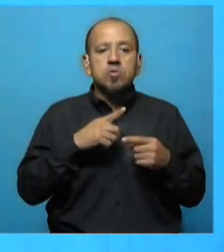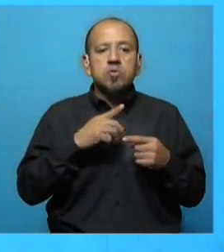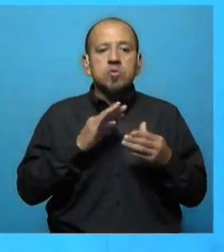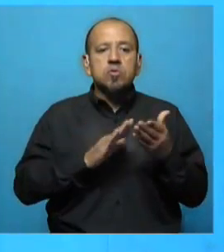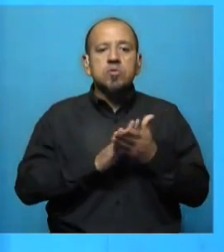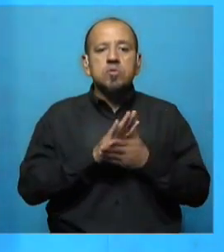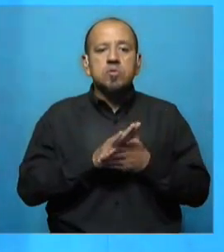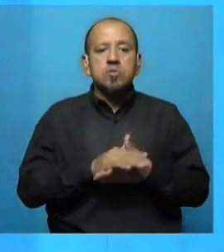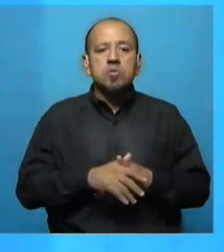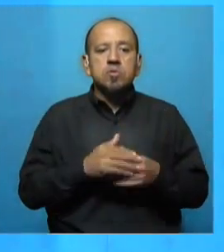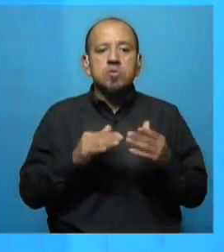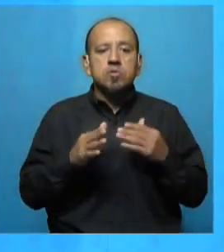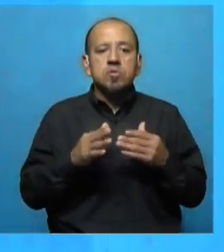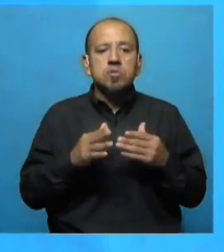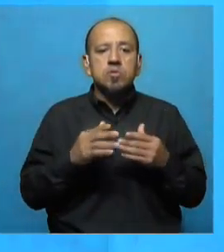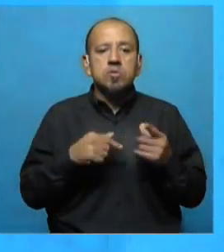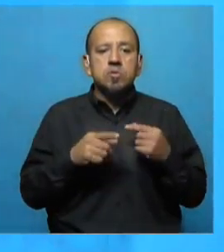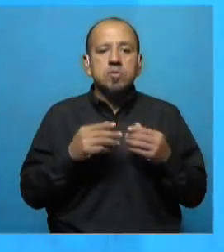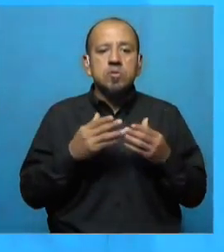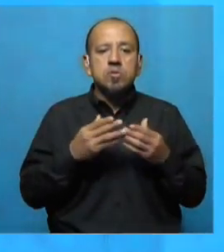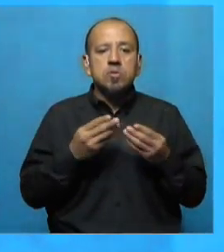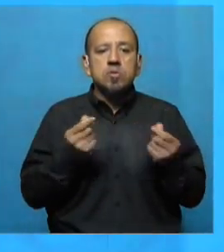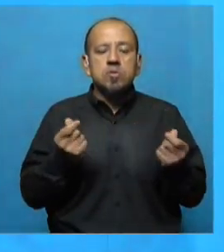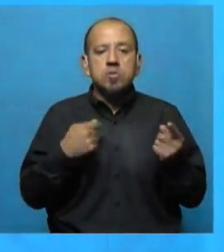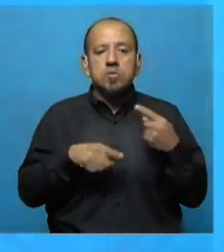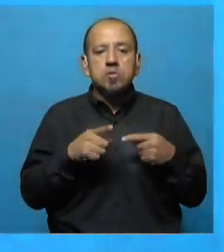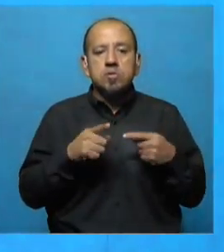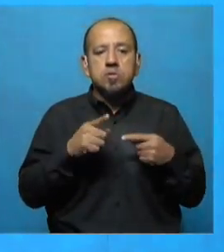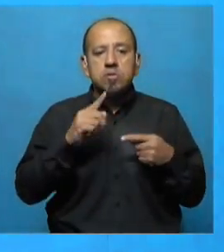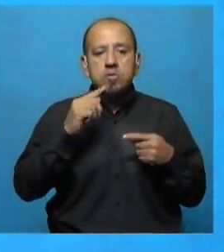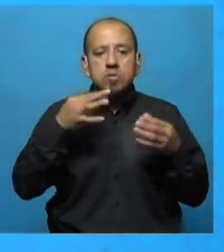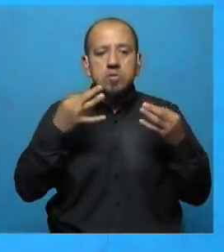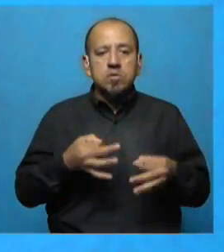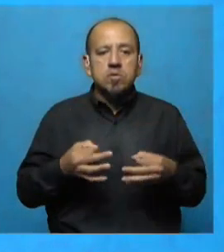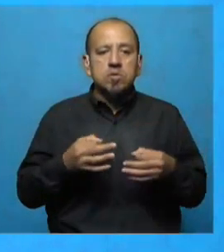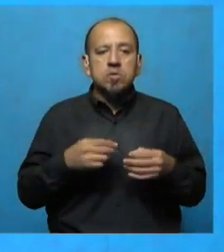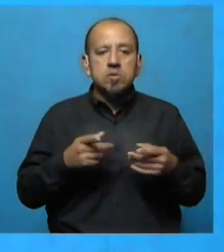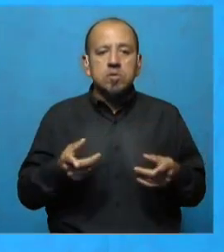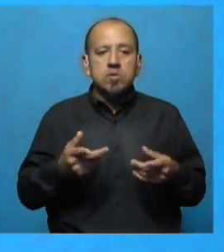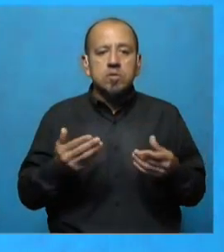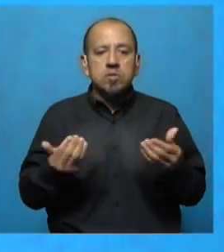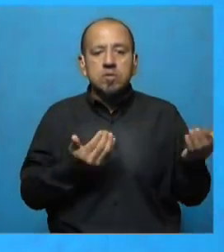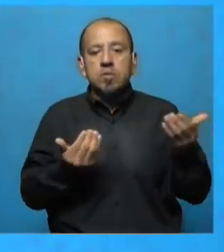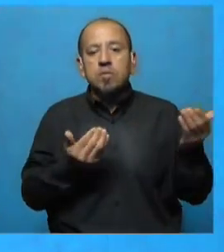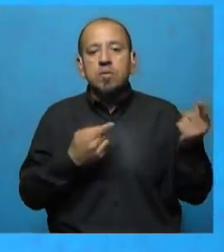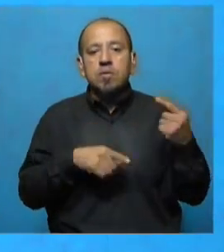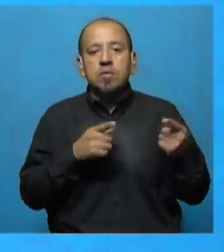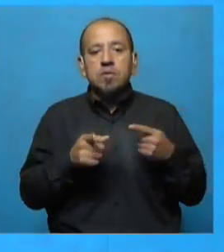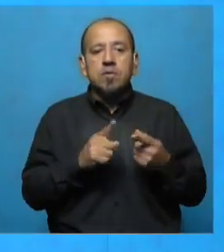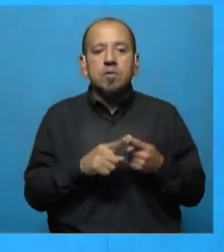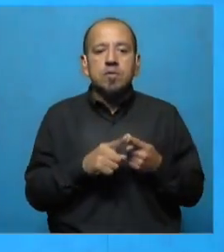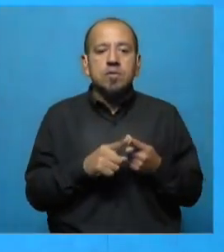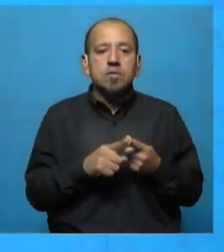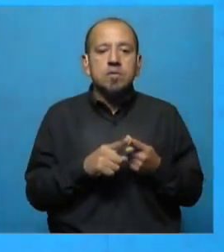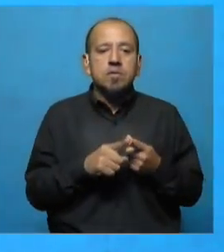tenés esa sensación y me pareció fantástico y es verdad Porque yo me despido todavía y tengo un bebé boludo este es excelente